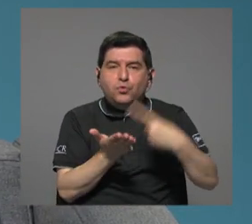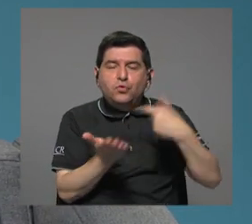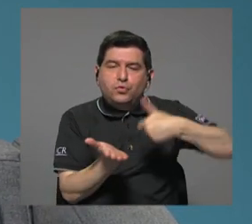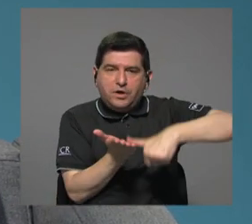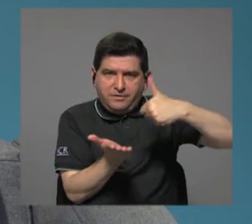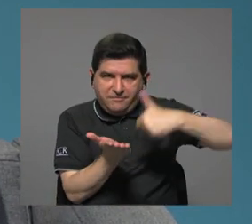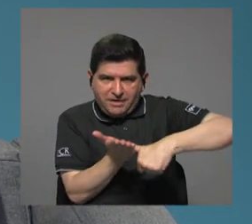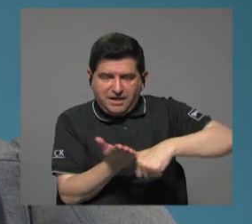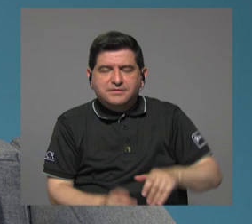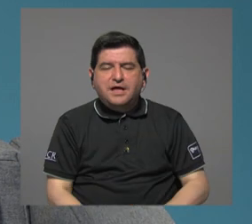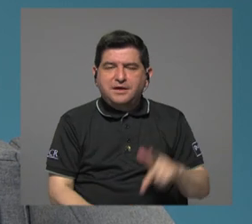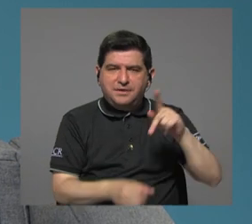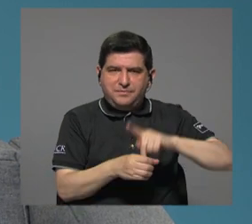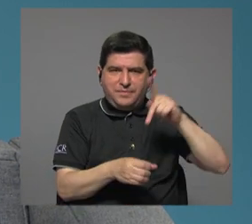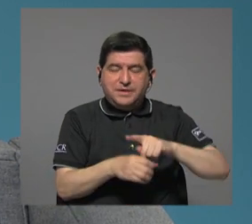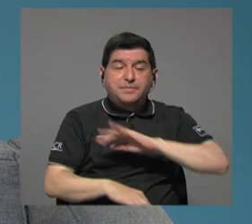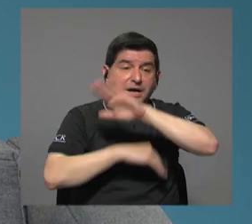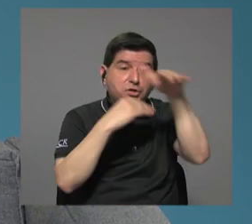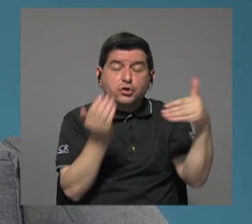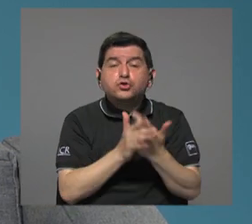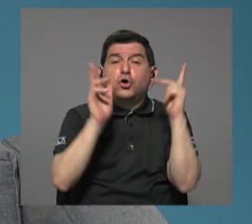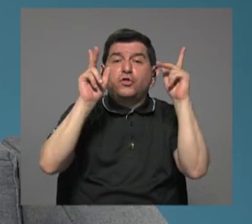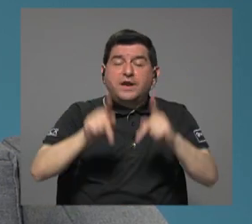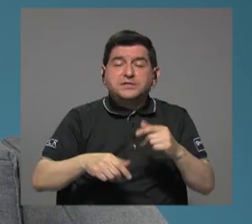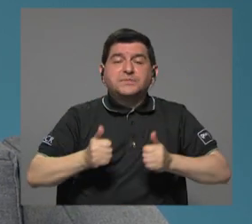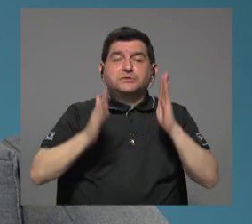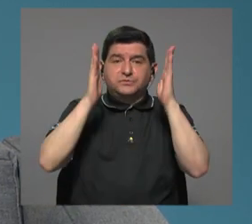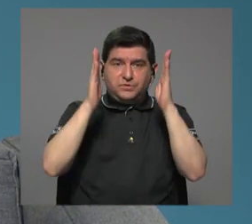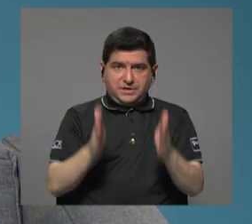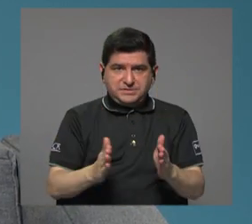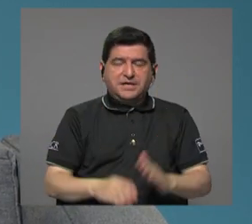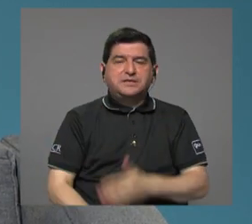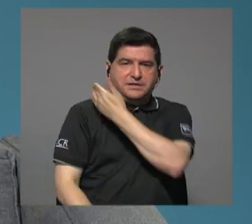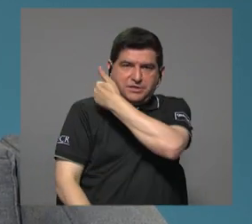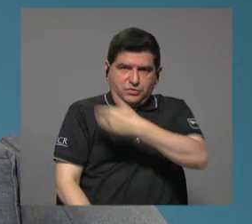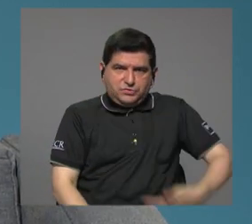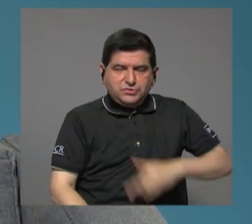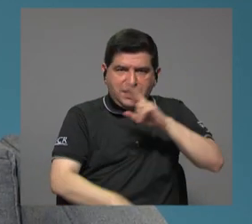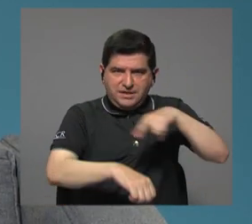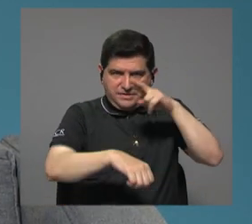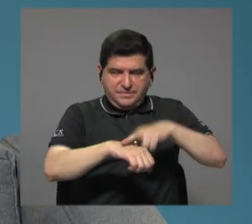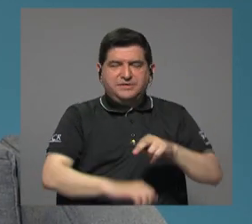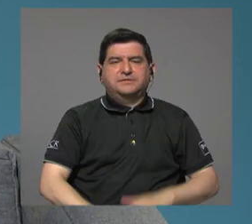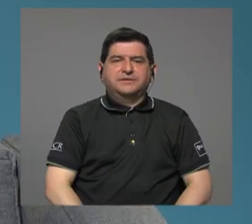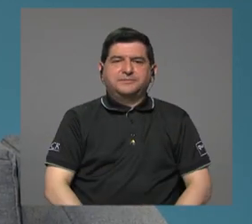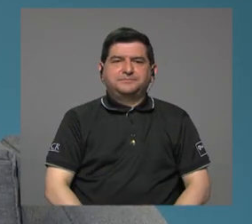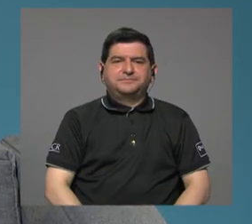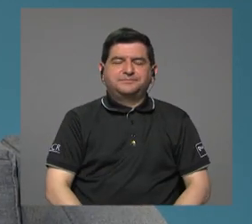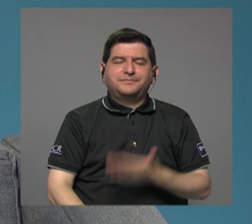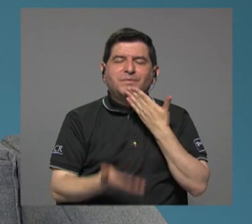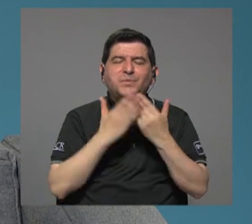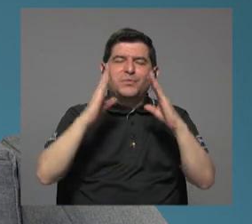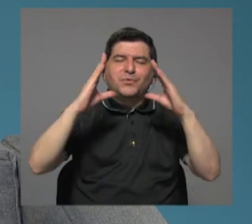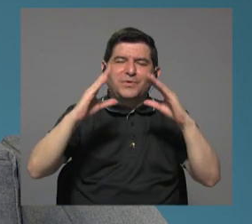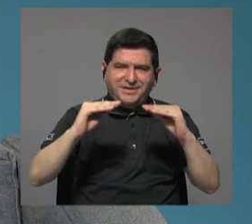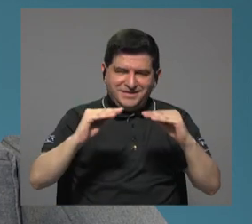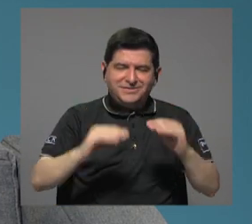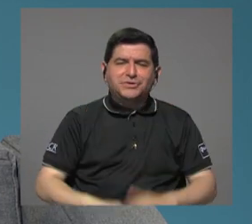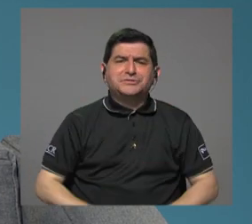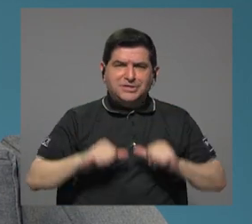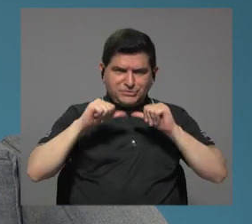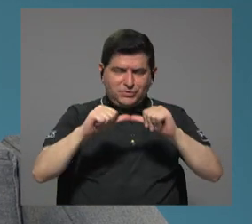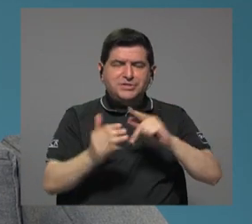con la participación de todas las personas aspirantes a la presidencia de la república así que buenas noches y